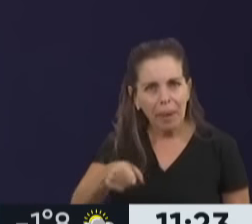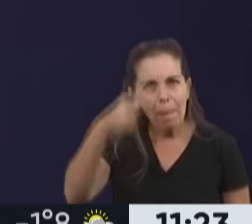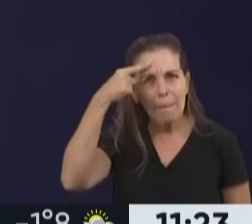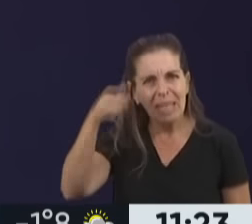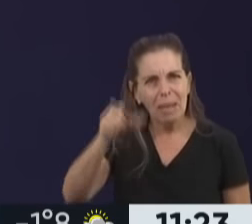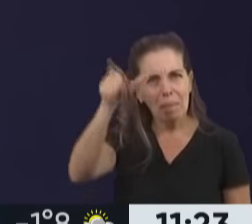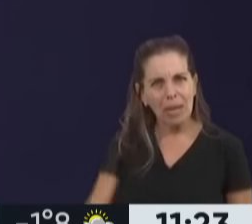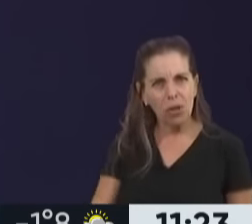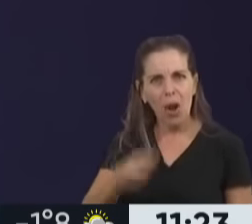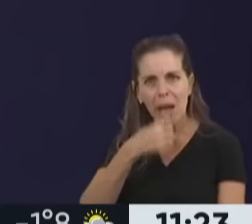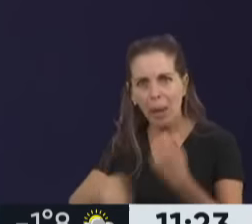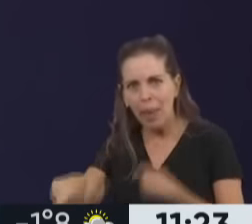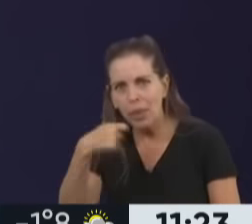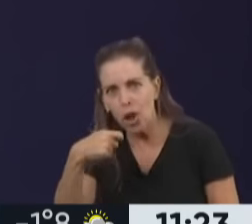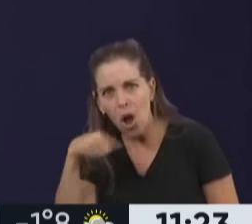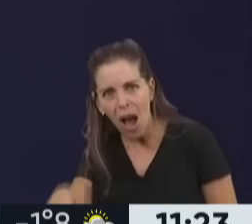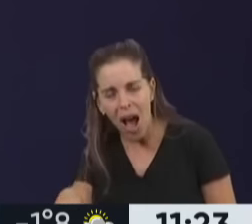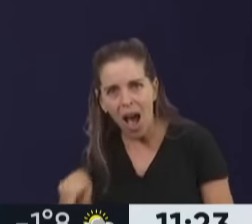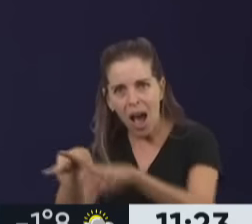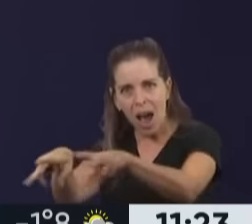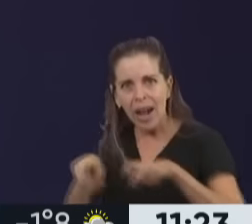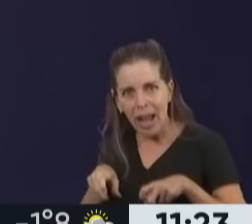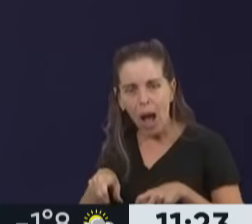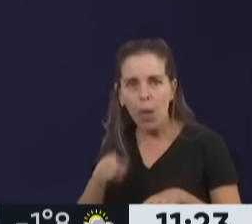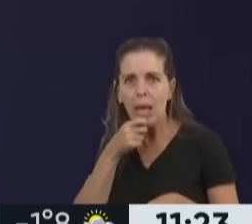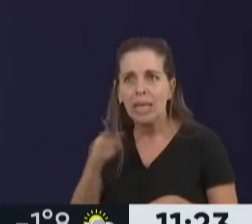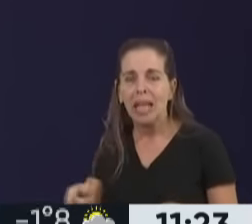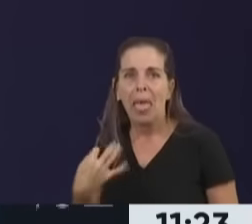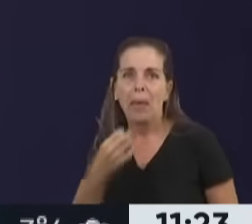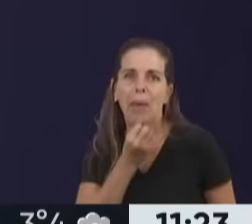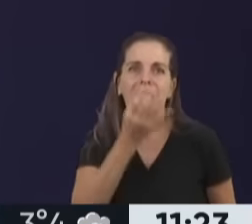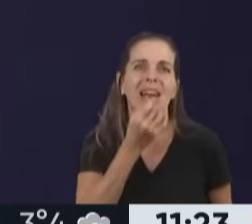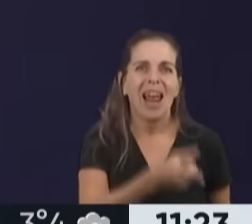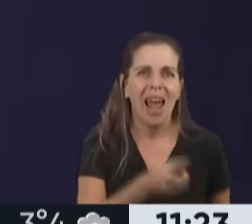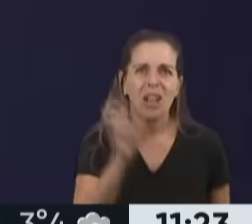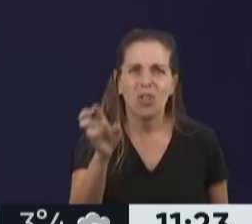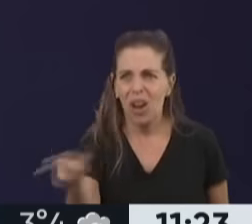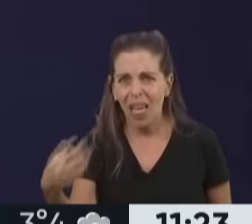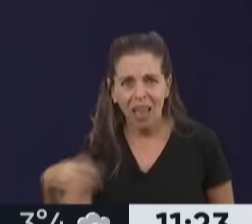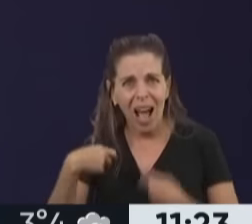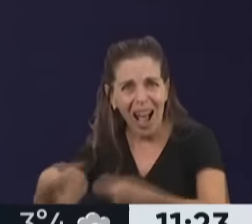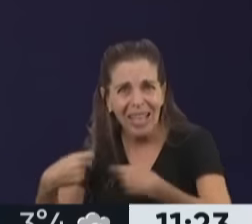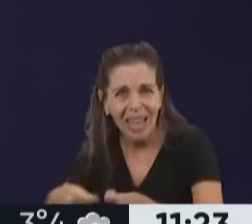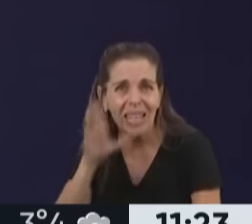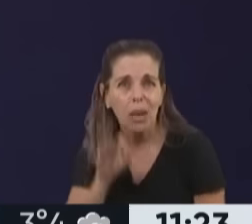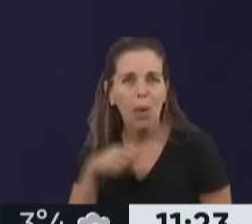que se dedica al narcotráfico por un blanqueo va a salir a gastarse 50 millones de